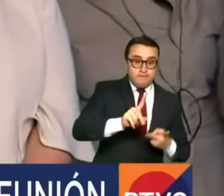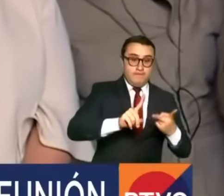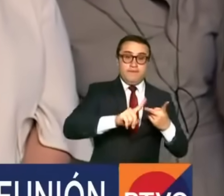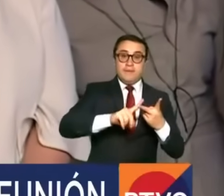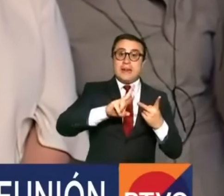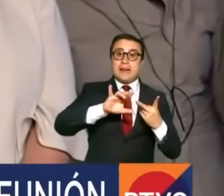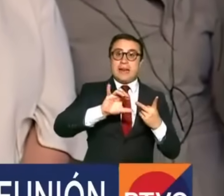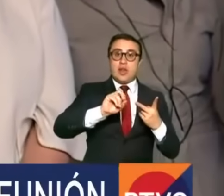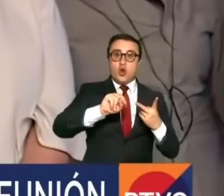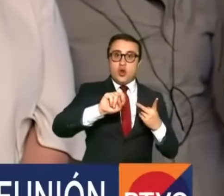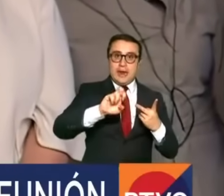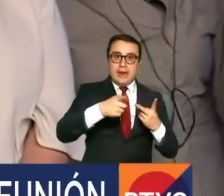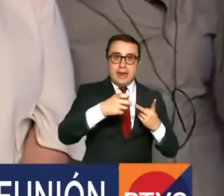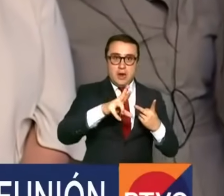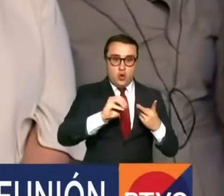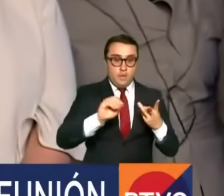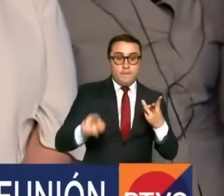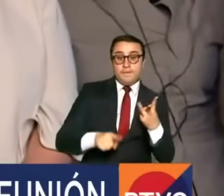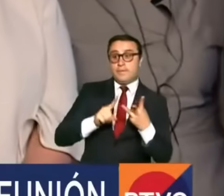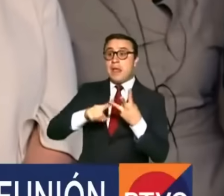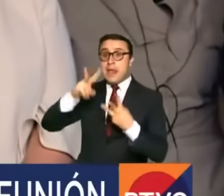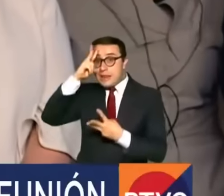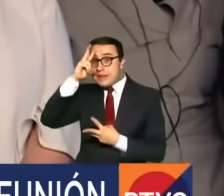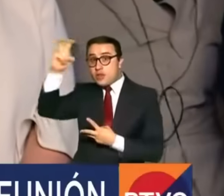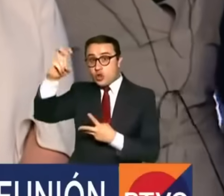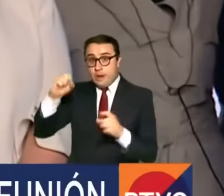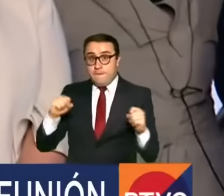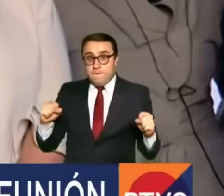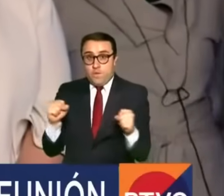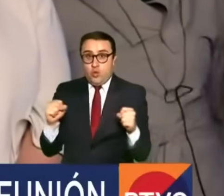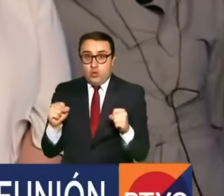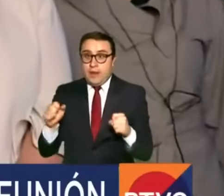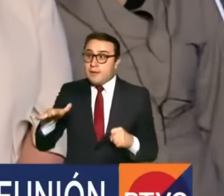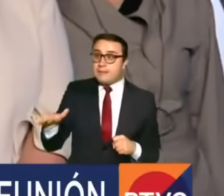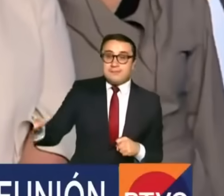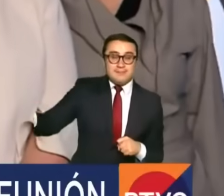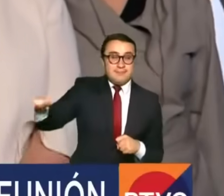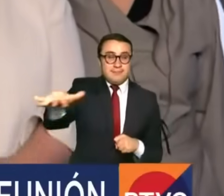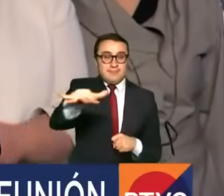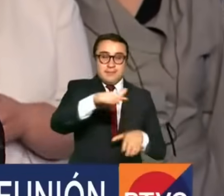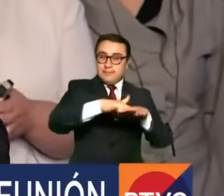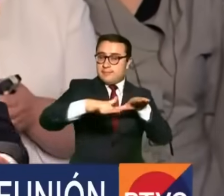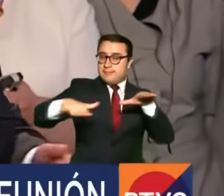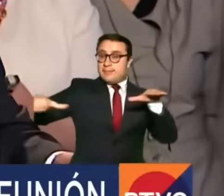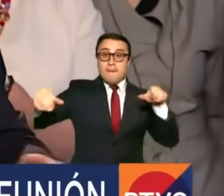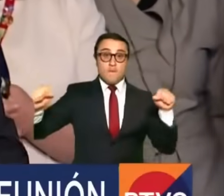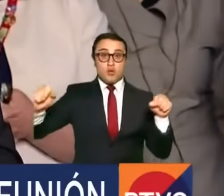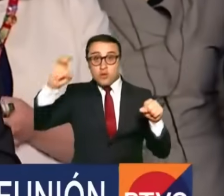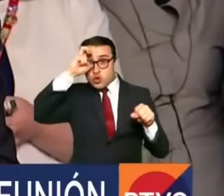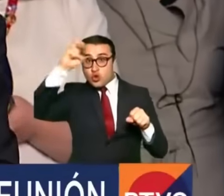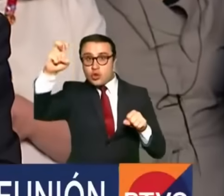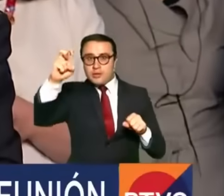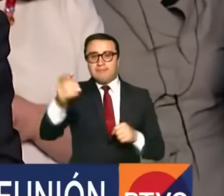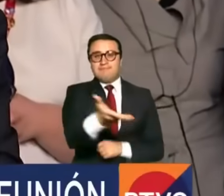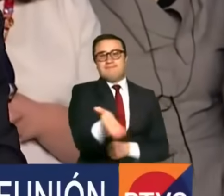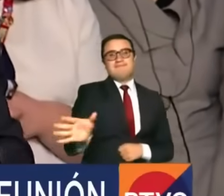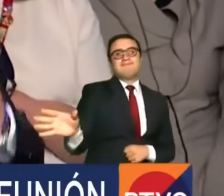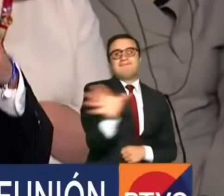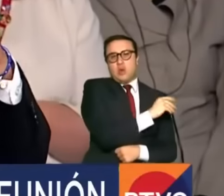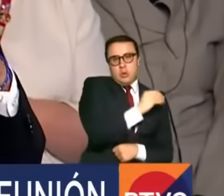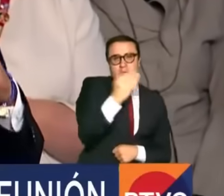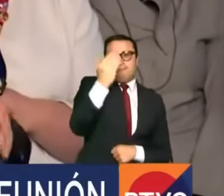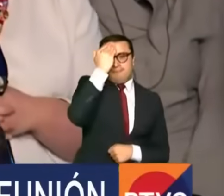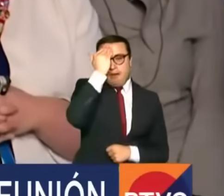Negro, y se hizo en el norte de Bogotá y la sabana norte de Bogotá, que sabemos todos son las